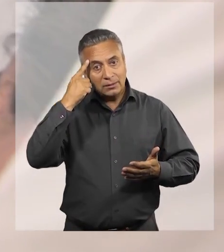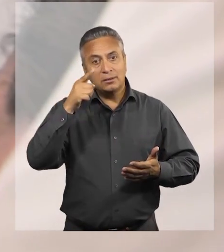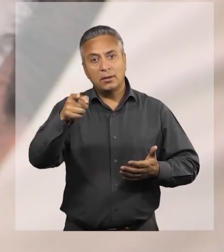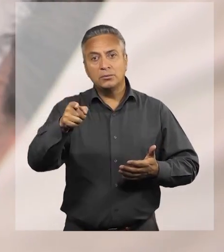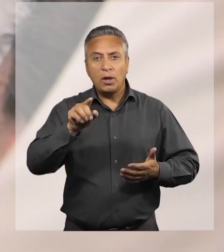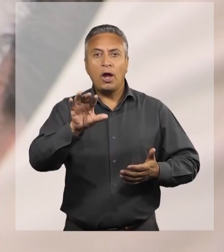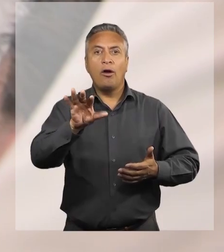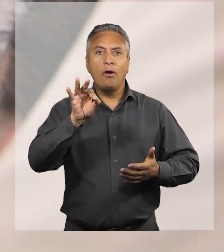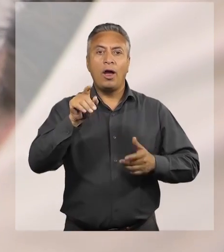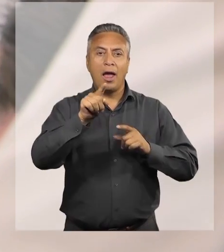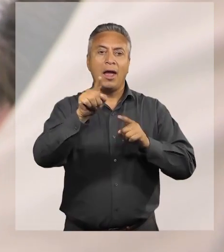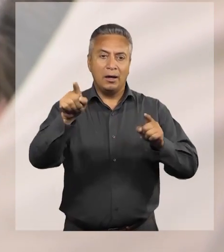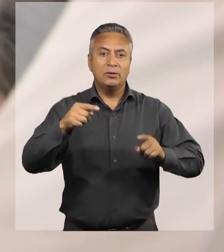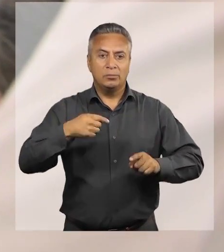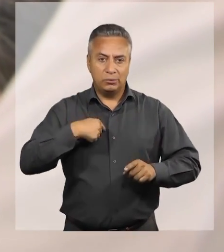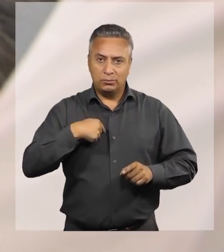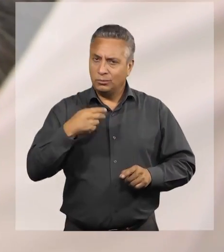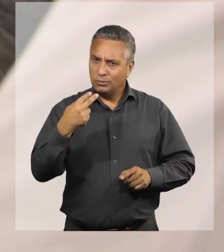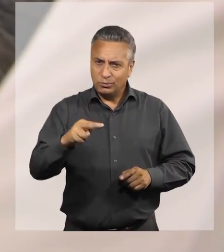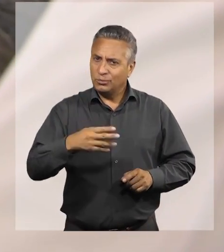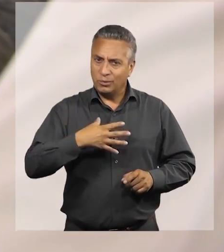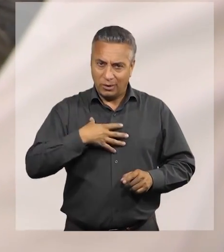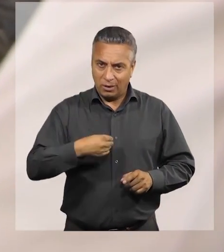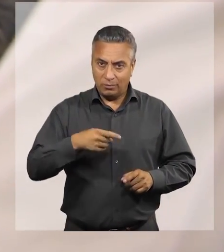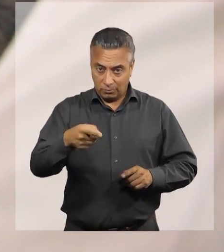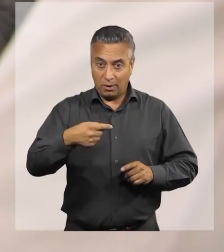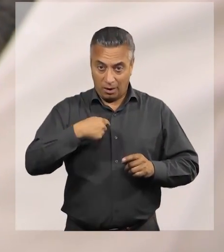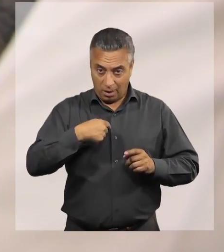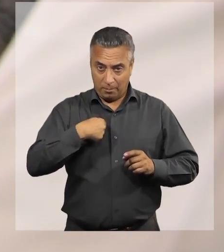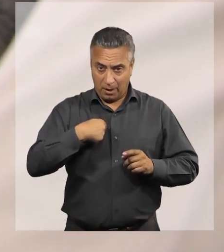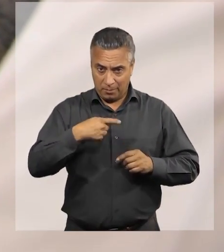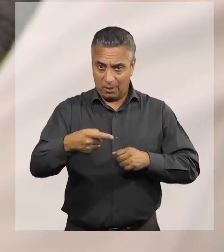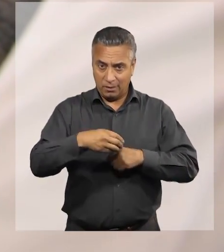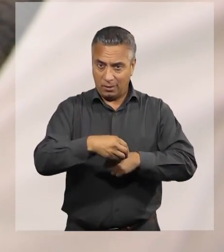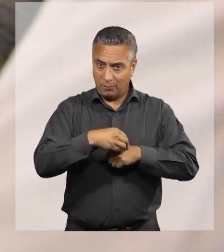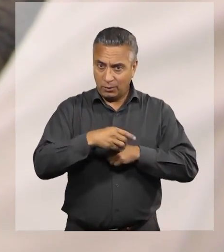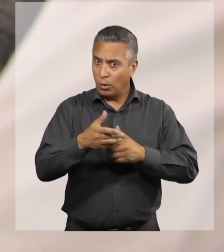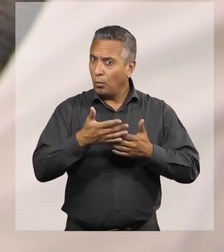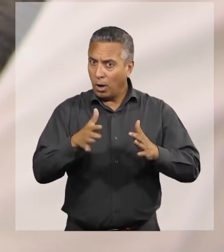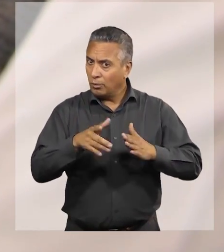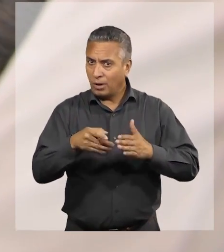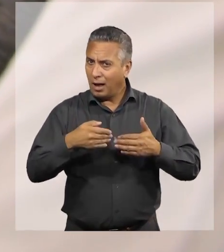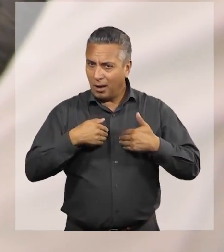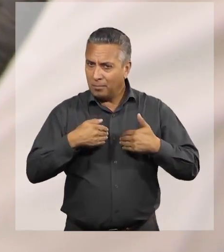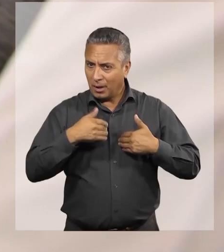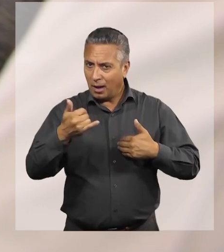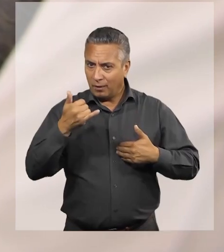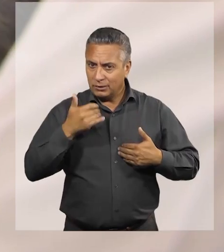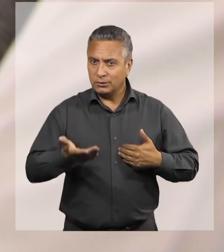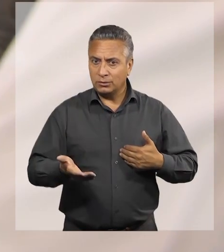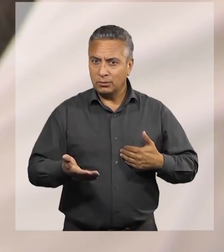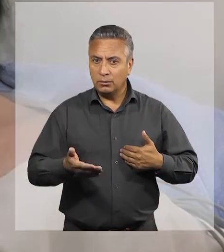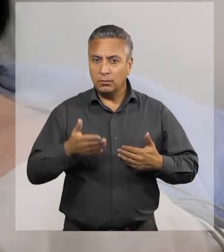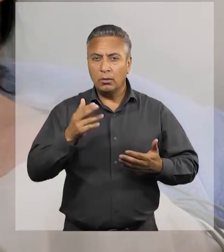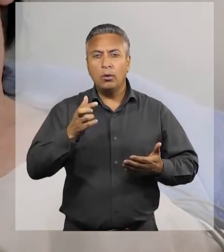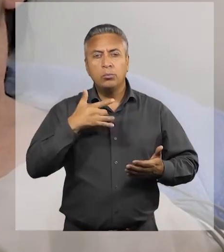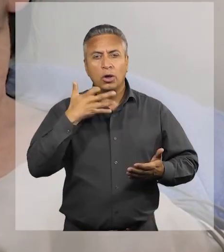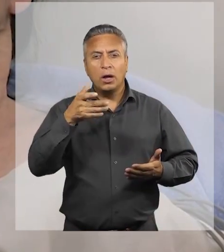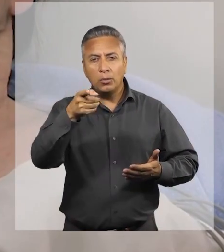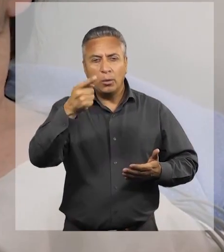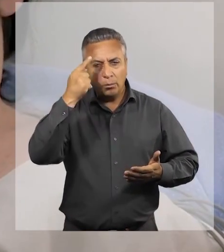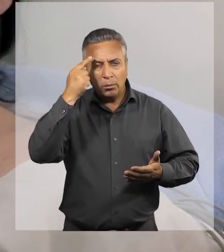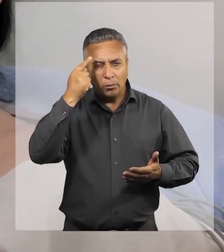porque pensé que lo había escogido a ellos. Pero soy tu hijo, es a mí a quien tiene que avisarle si te pasa algo, a mí. ¿Por qué